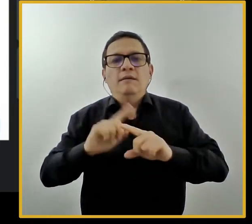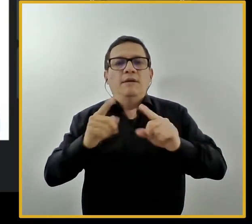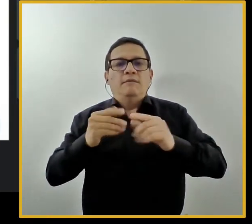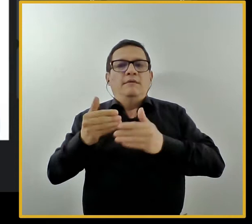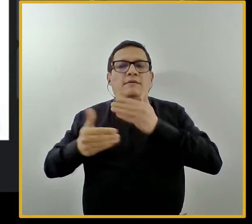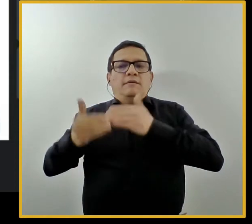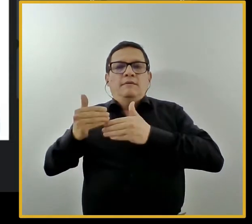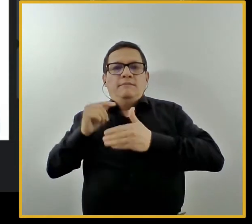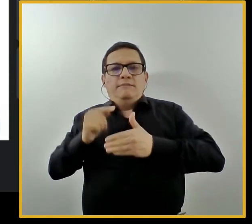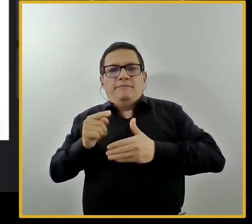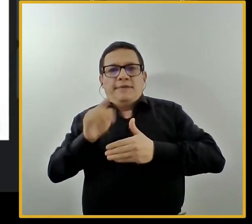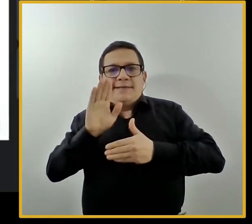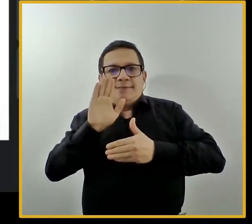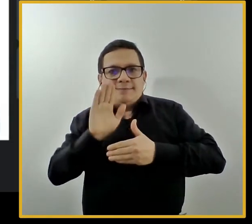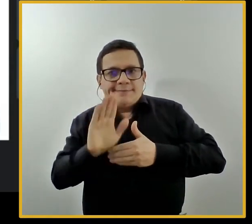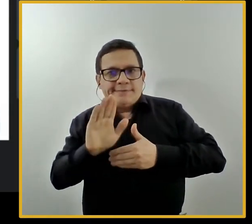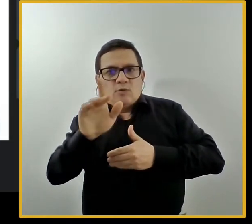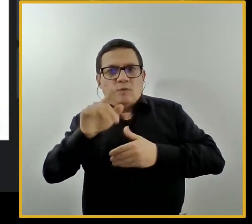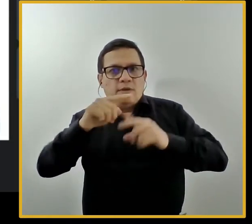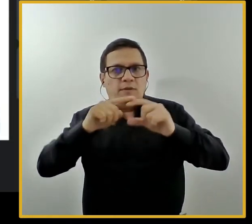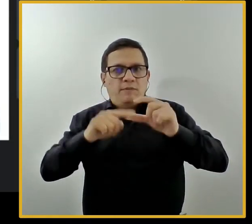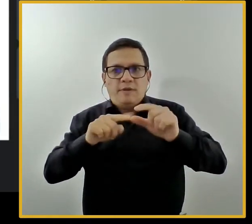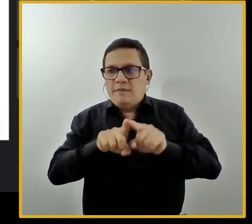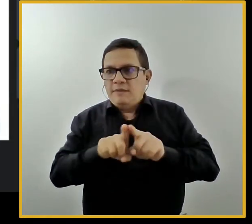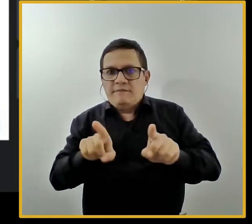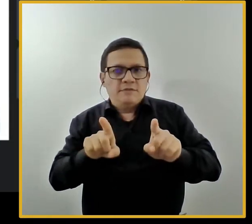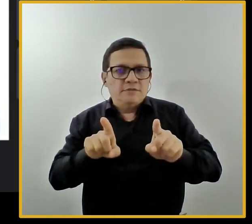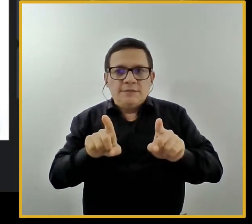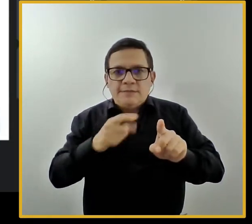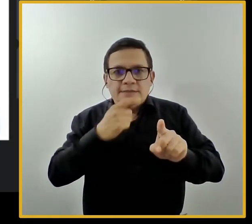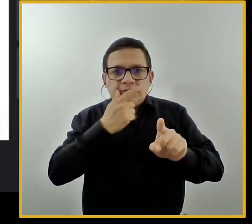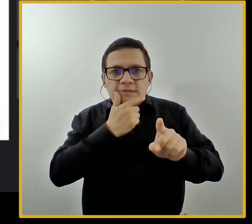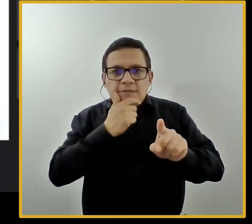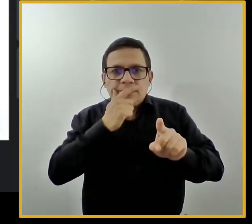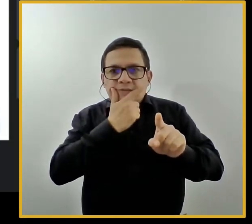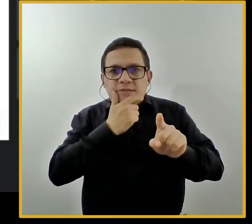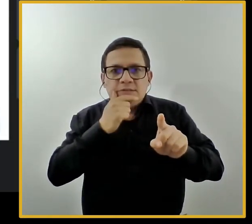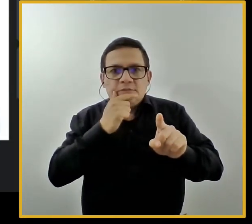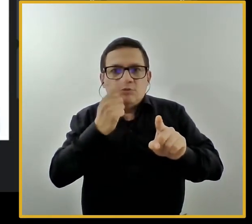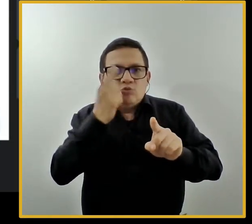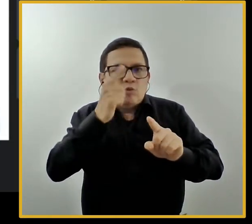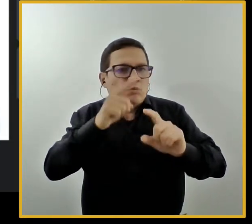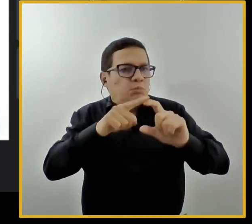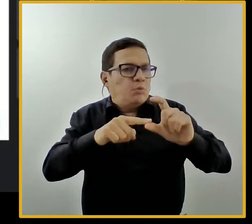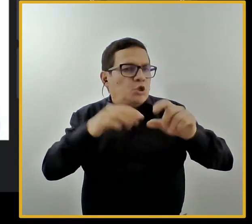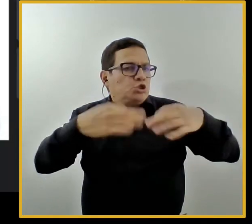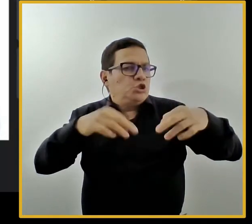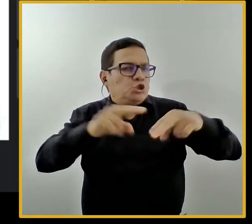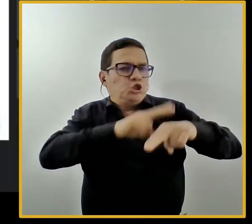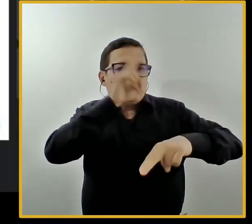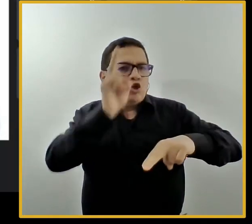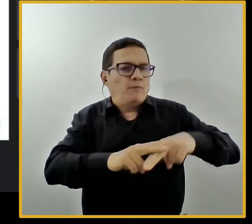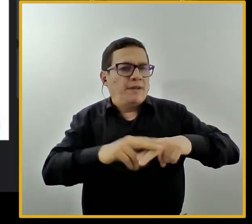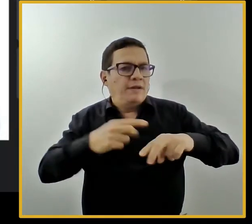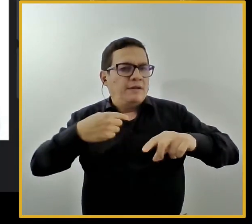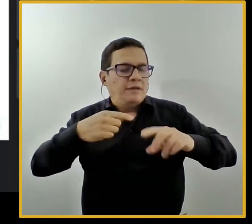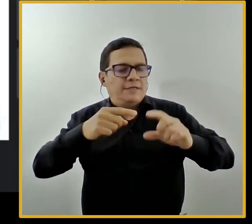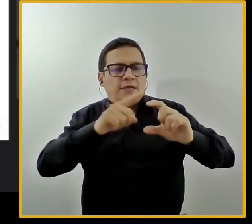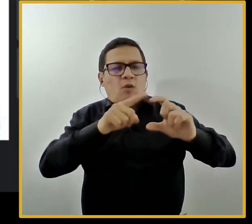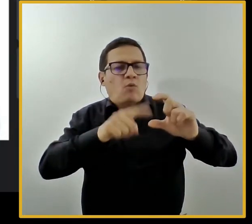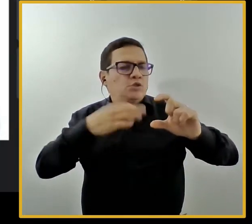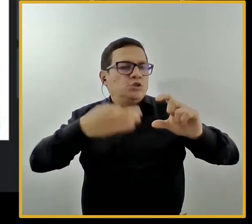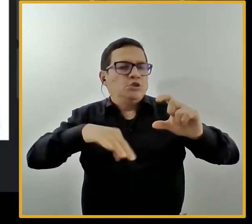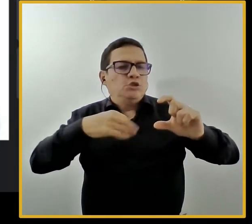antes de hablar de ecuación diferencial, y si hablamos de solamente una ecuación, que era lo que yo les venía comentando